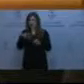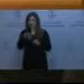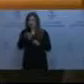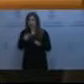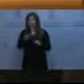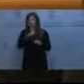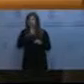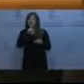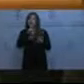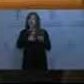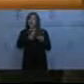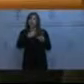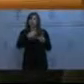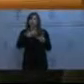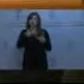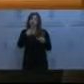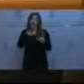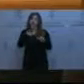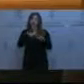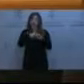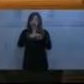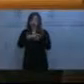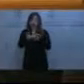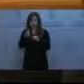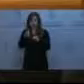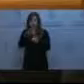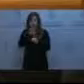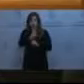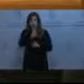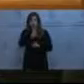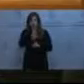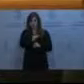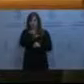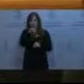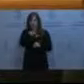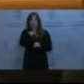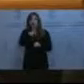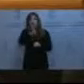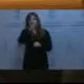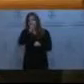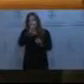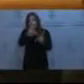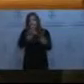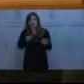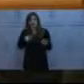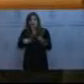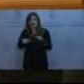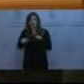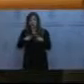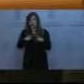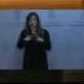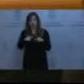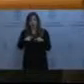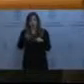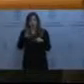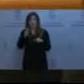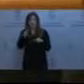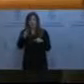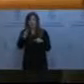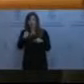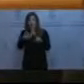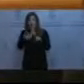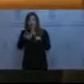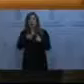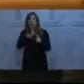segunda que le quiero decir es que los puestos por los que estamos preguntando, y que no son otros que los directivos de la ETPA, director de informativos y deportes,